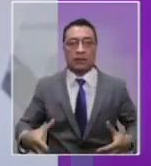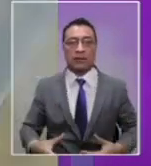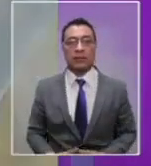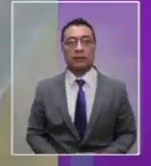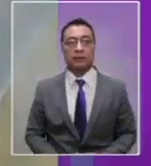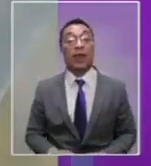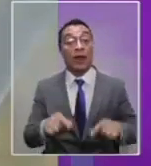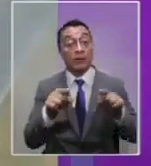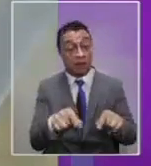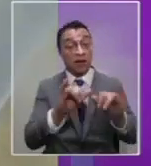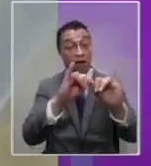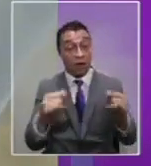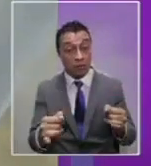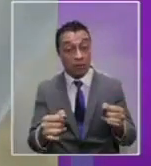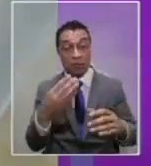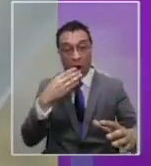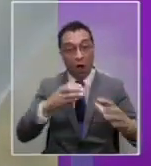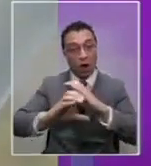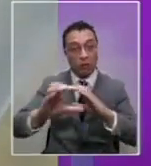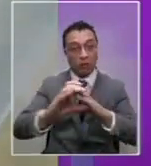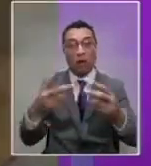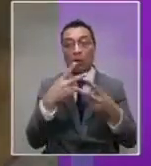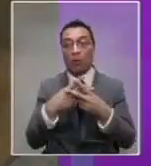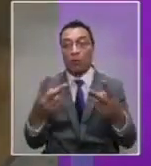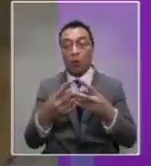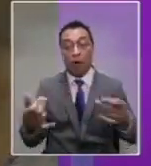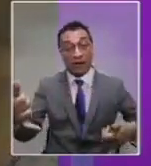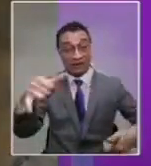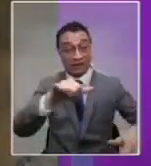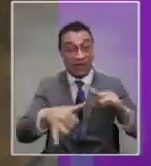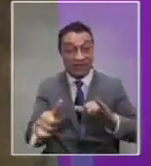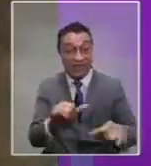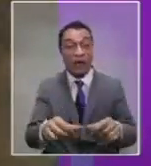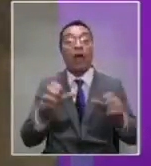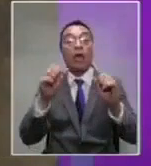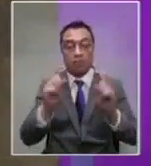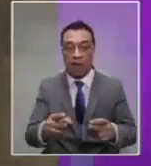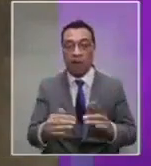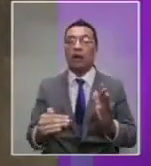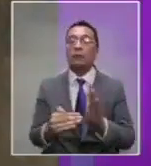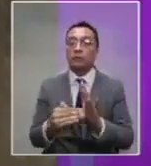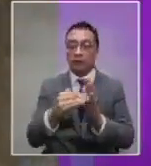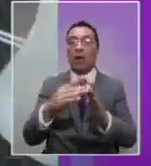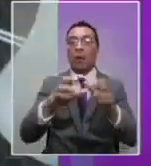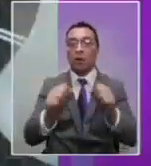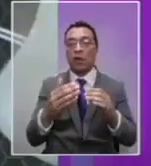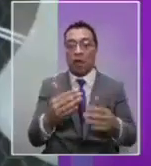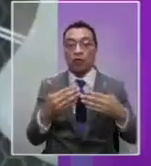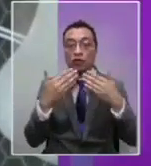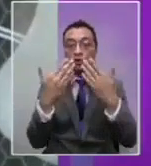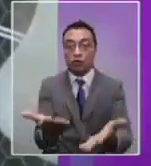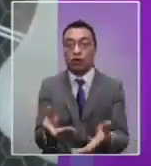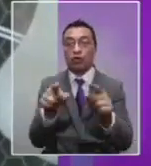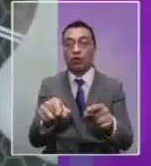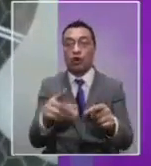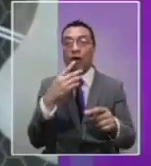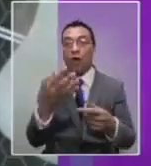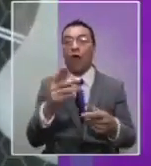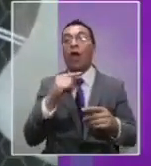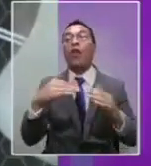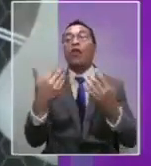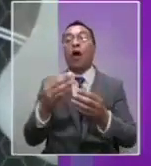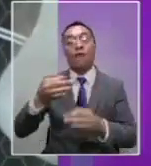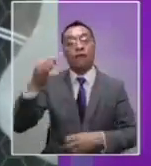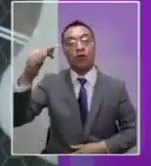activos. De esta forma, la comunicación y la divulgación científica también deberán crecer para informar a la comunidad y cautivar a